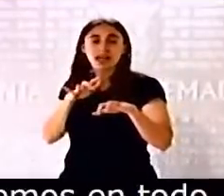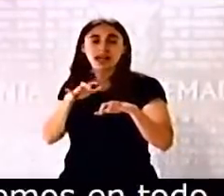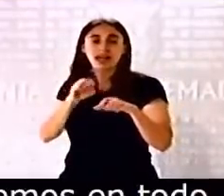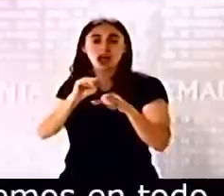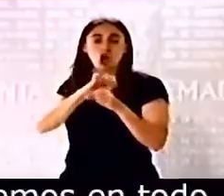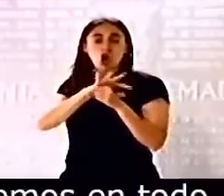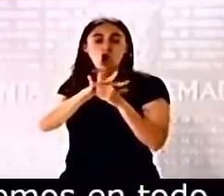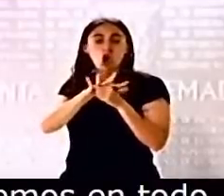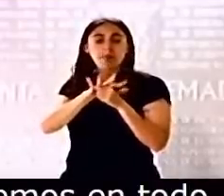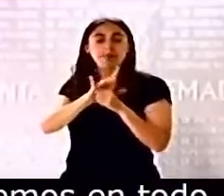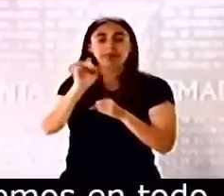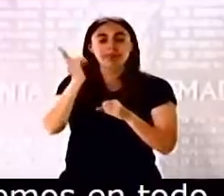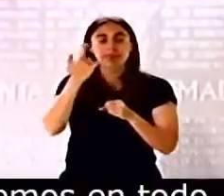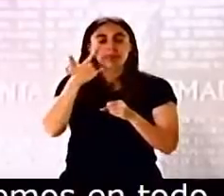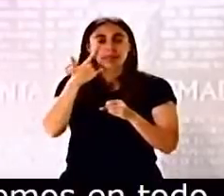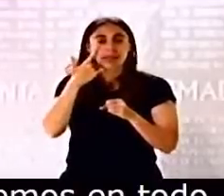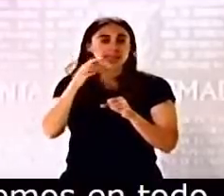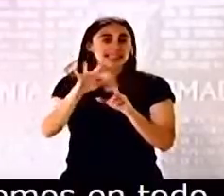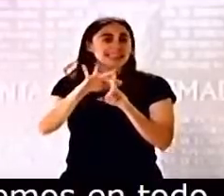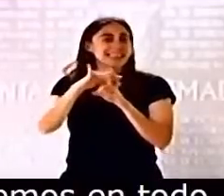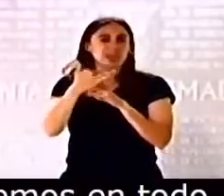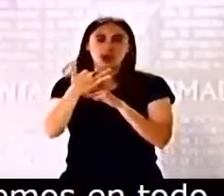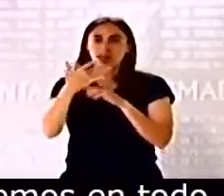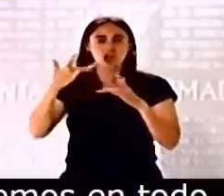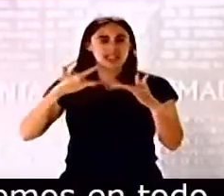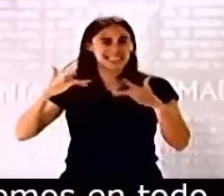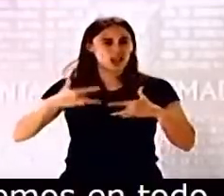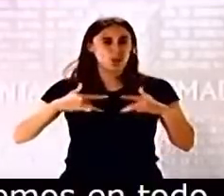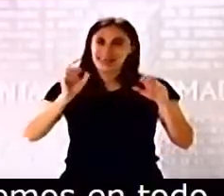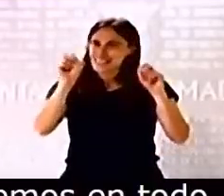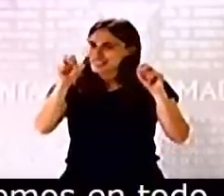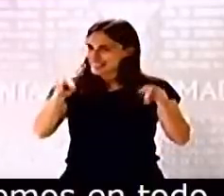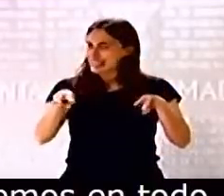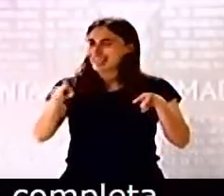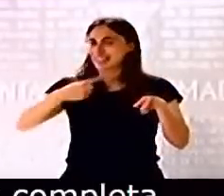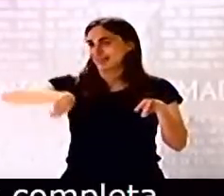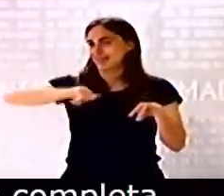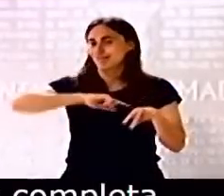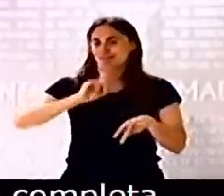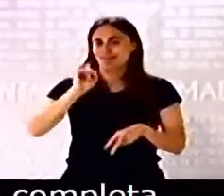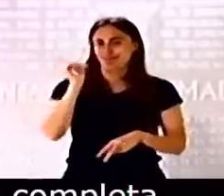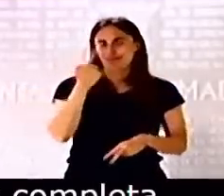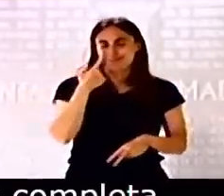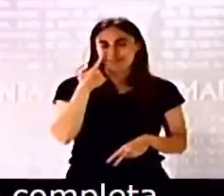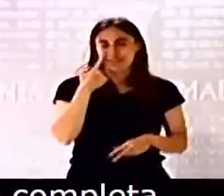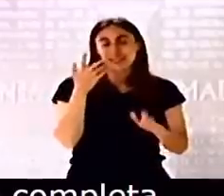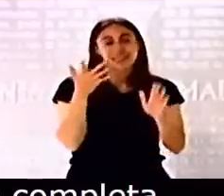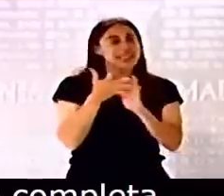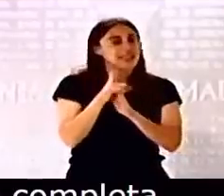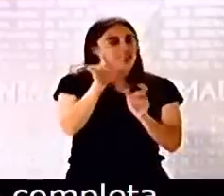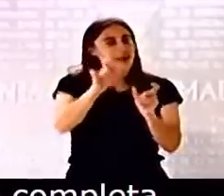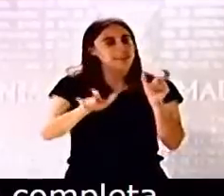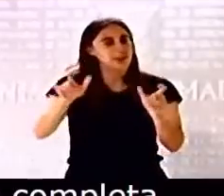situación de completa ausencia de síntomas, una población asintomática.